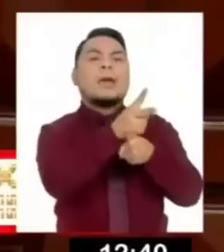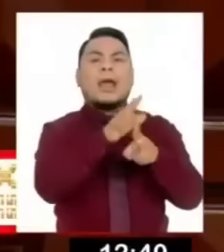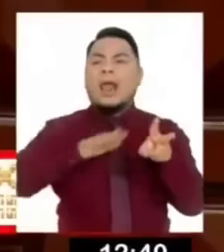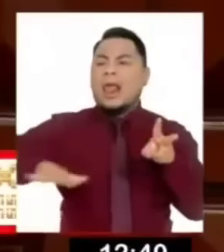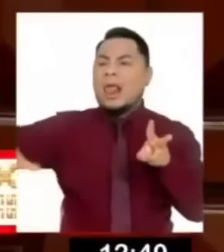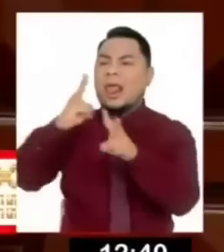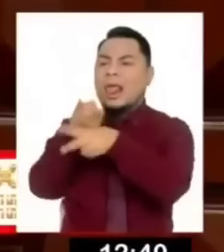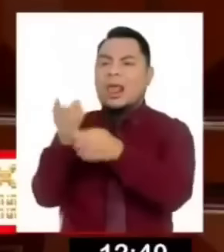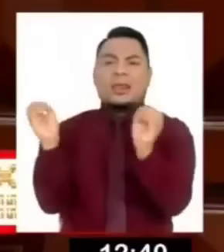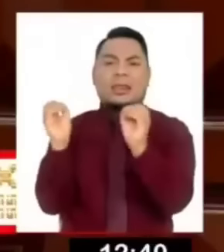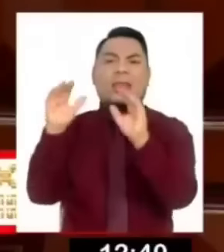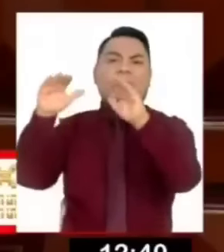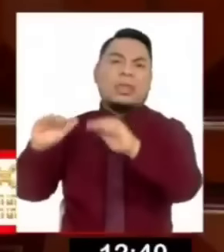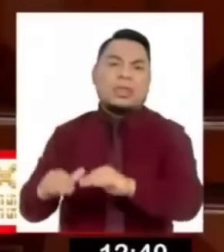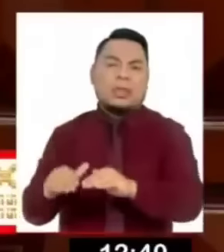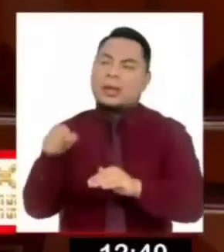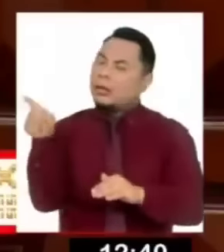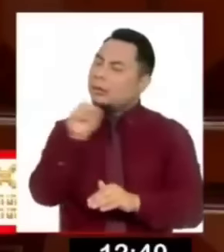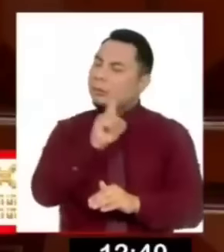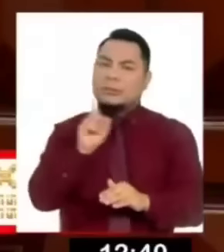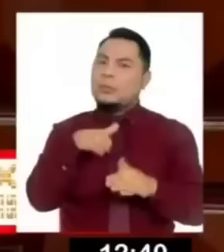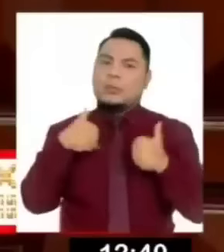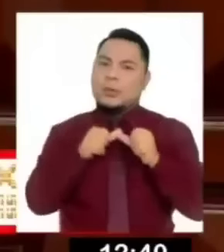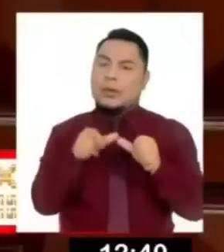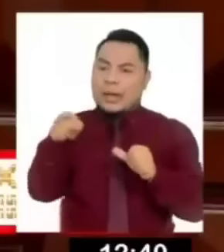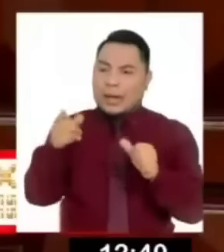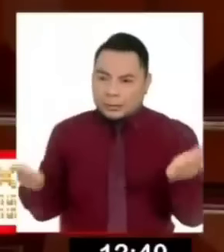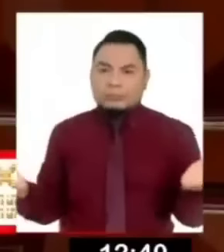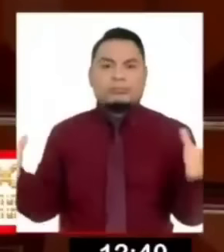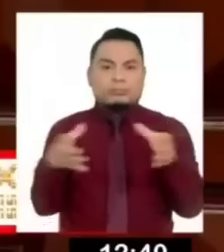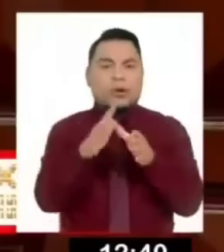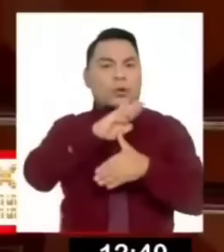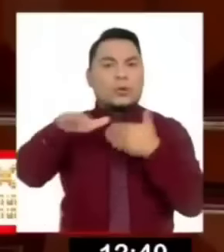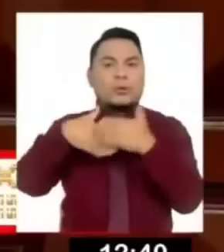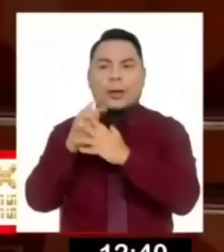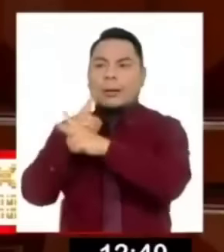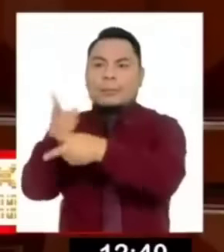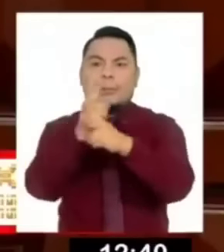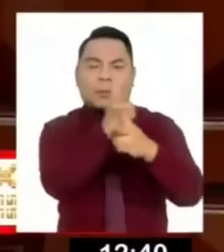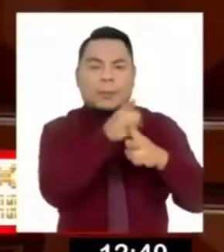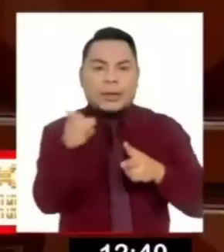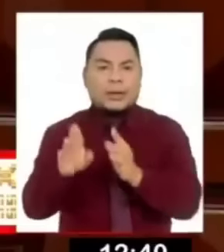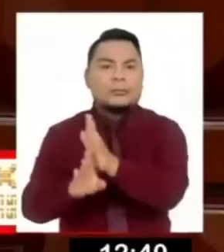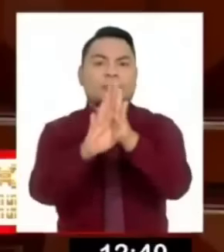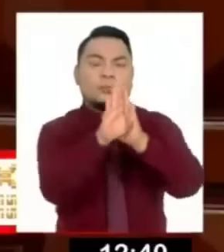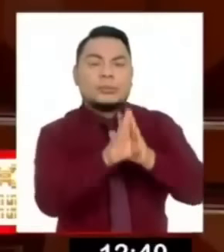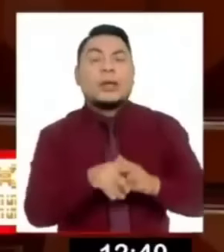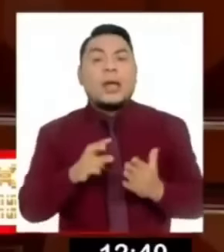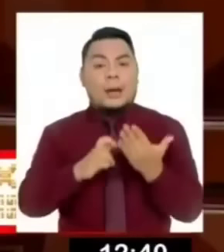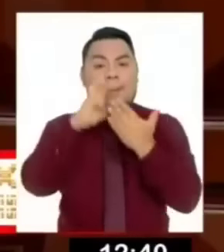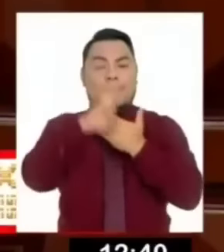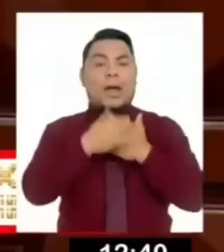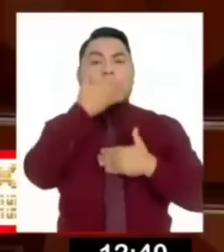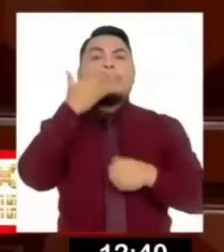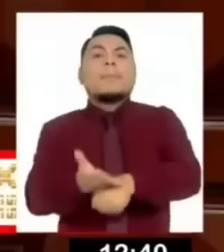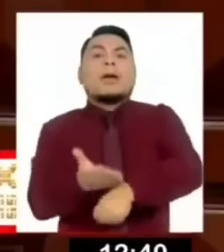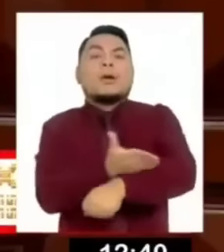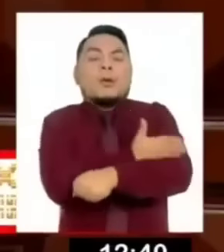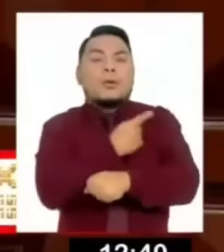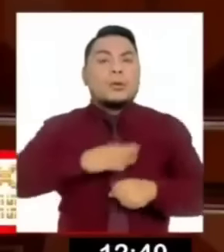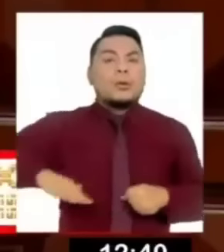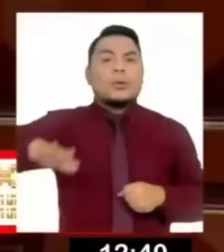esa entidad. Y eso no puede continuar. Implementaremos el Plan Nacional de Industrialización y Mejora